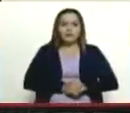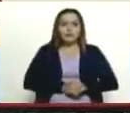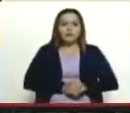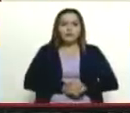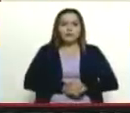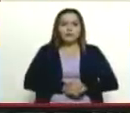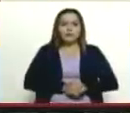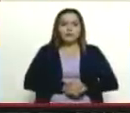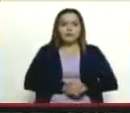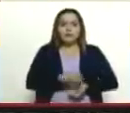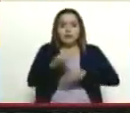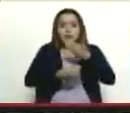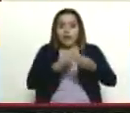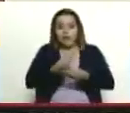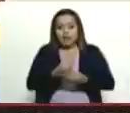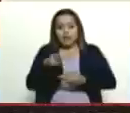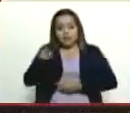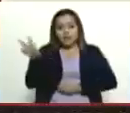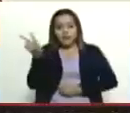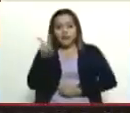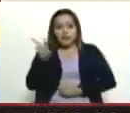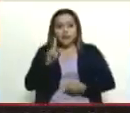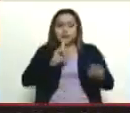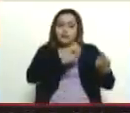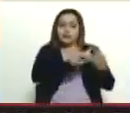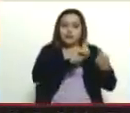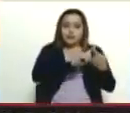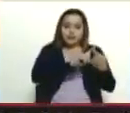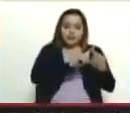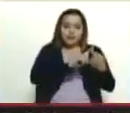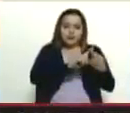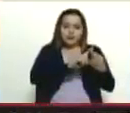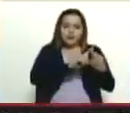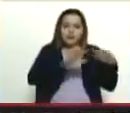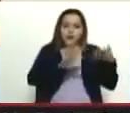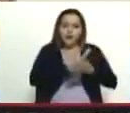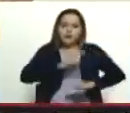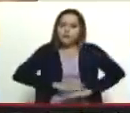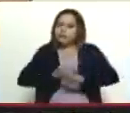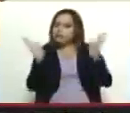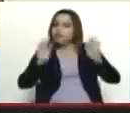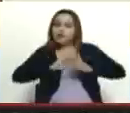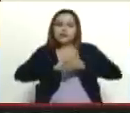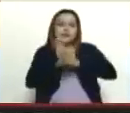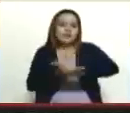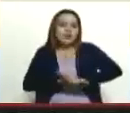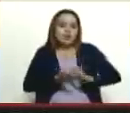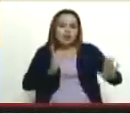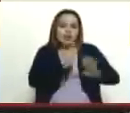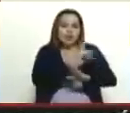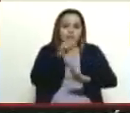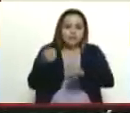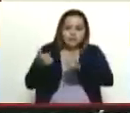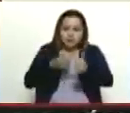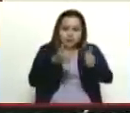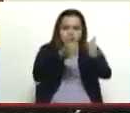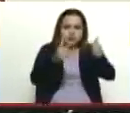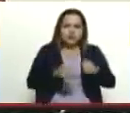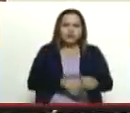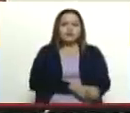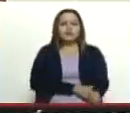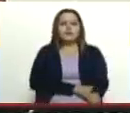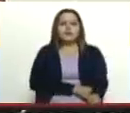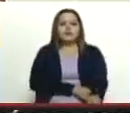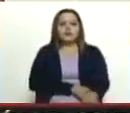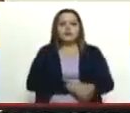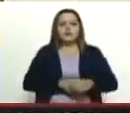propuestas hechas por Venezuela, que van desde el levantamiento de sanciones y las persecuciones en el